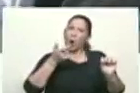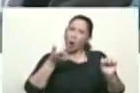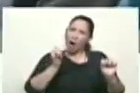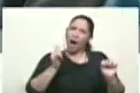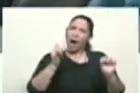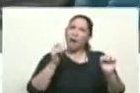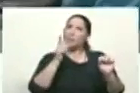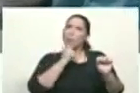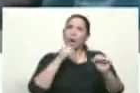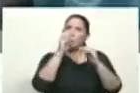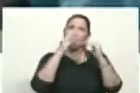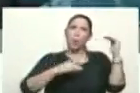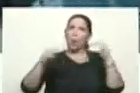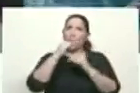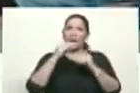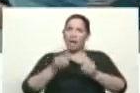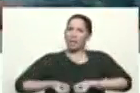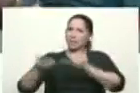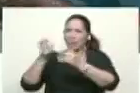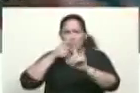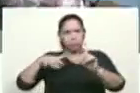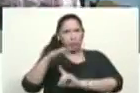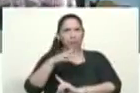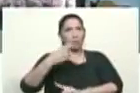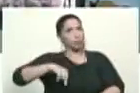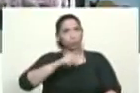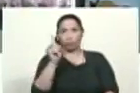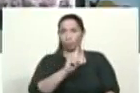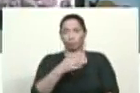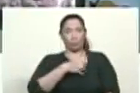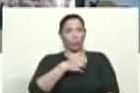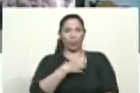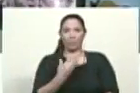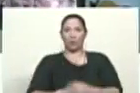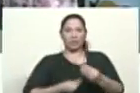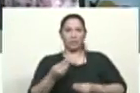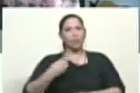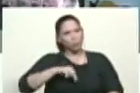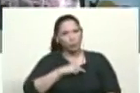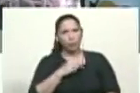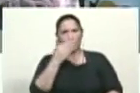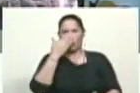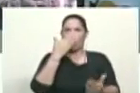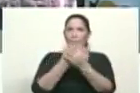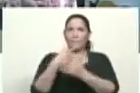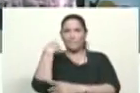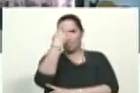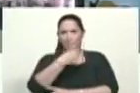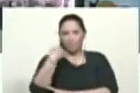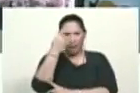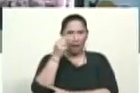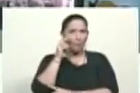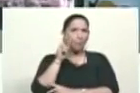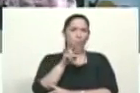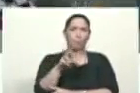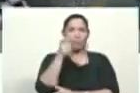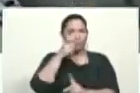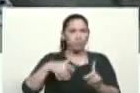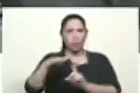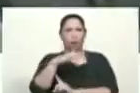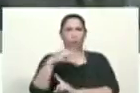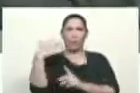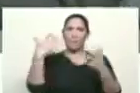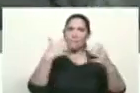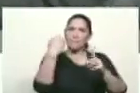ese pueblo, nosotros no podemos hacerlo. Nosotros tenemos que dar la cara por ese pueblo que está allí peleando por